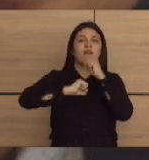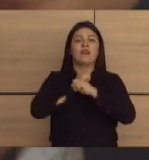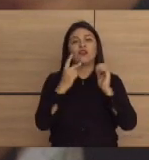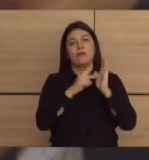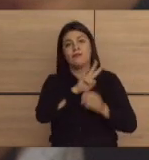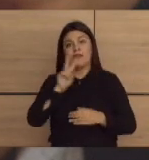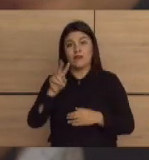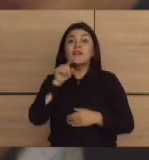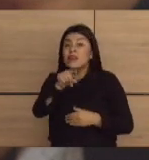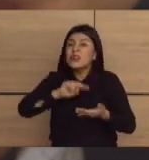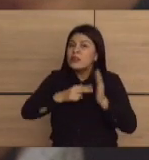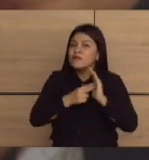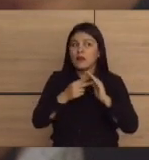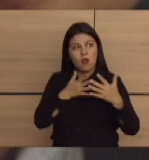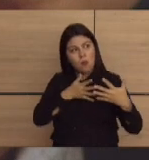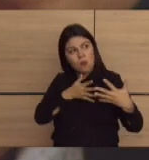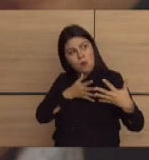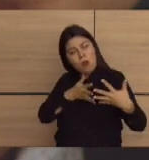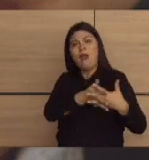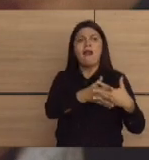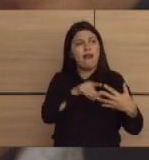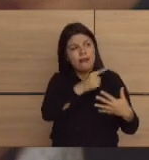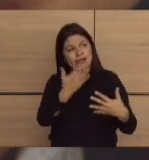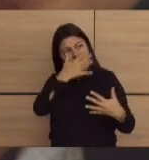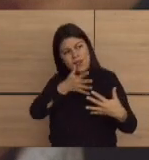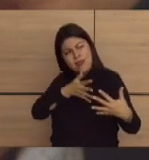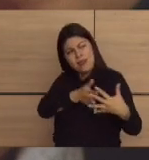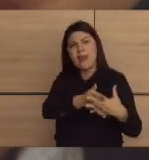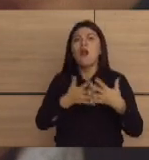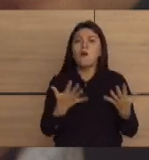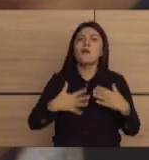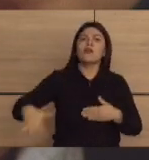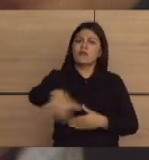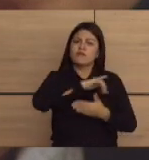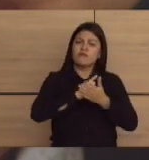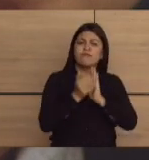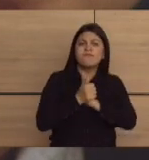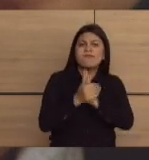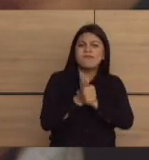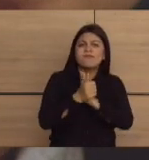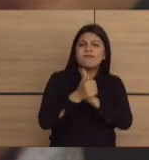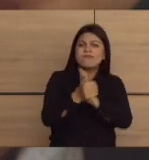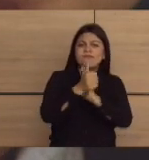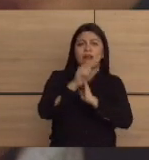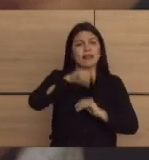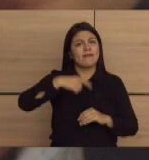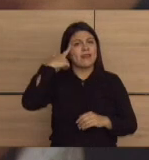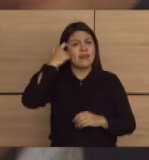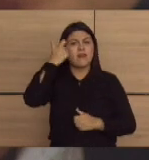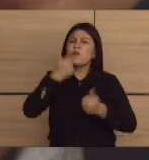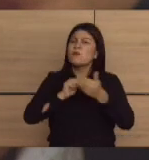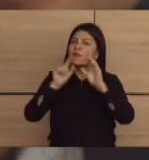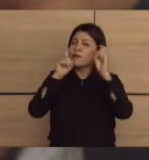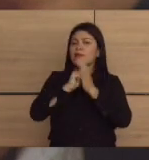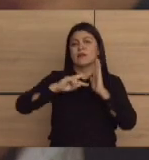también a darle habilidades, pero ir mirando esas habilidades también en función de los retos de la tecnología de